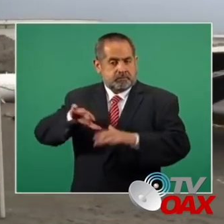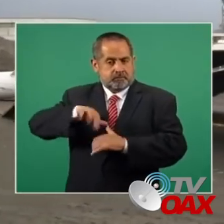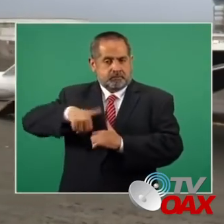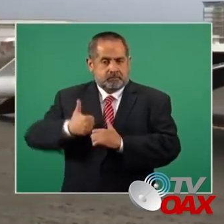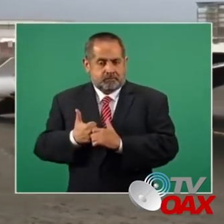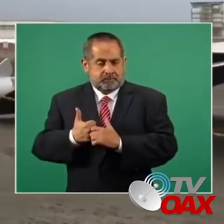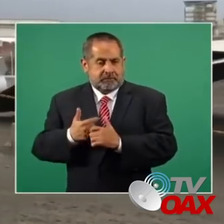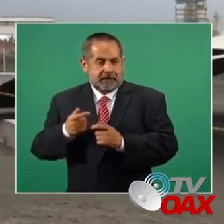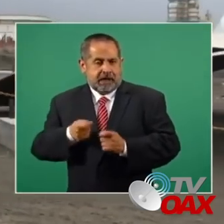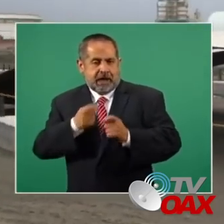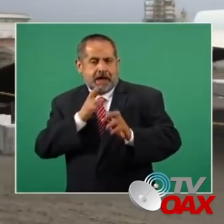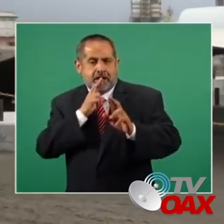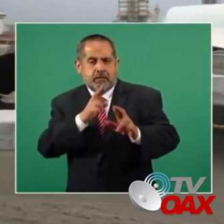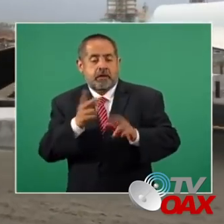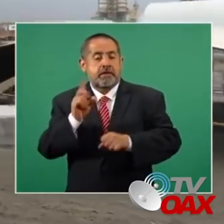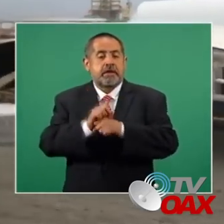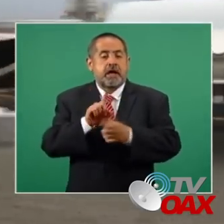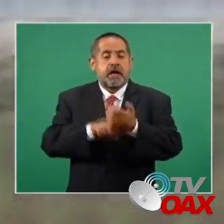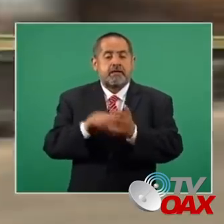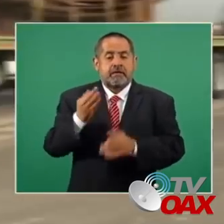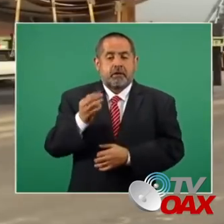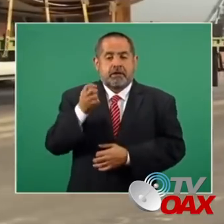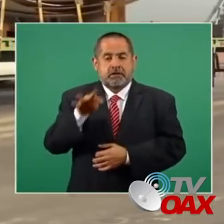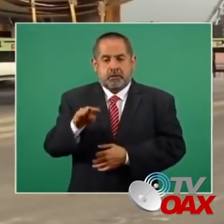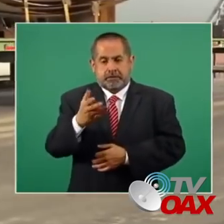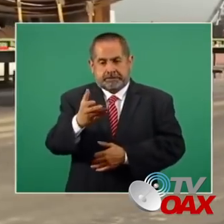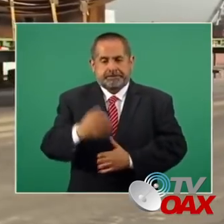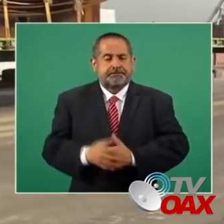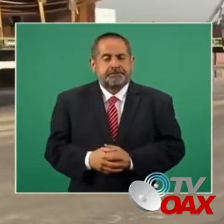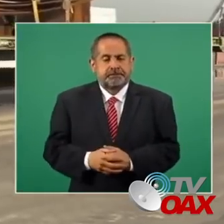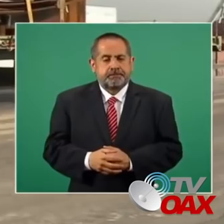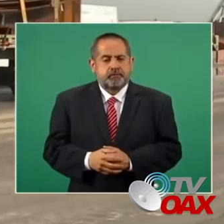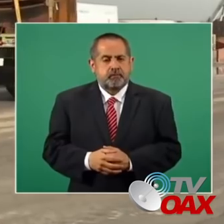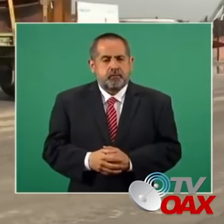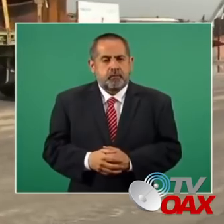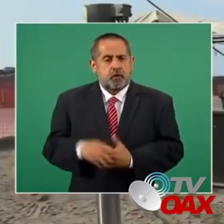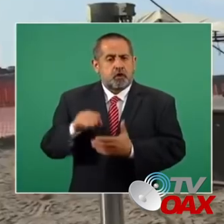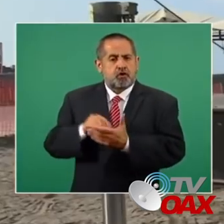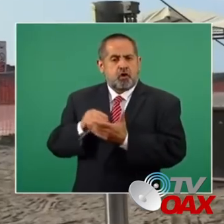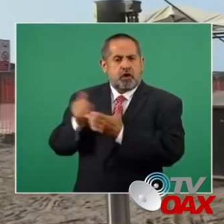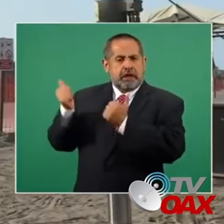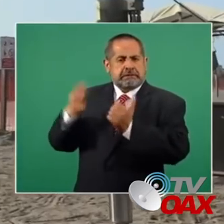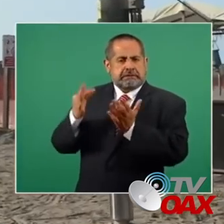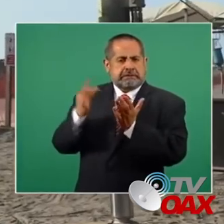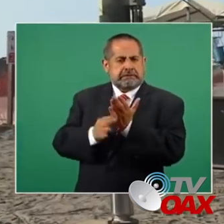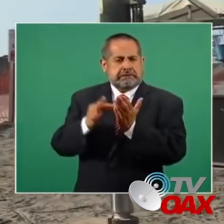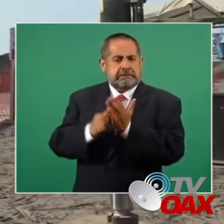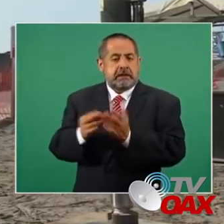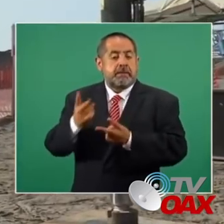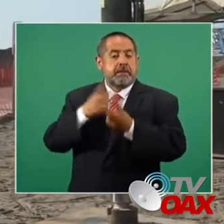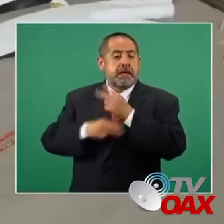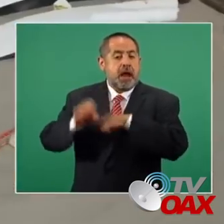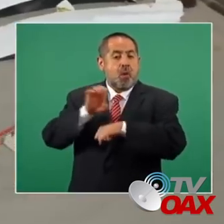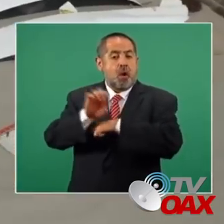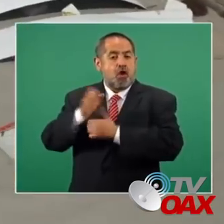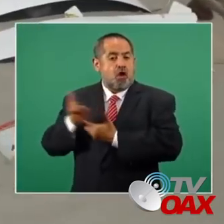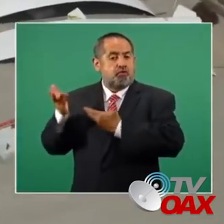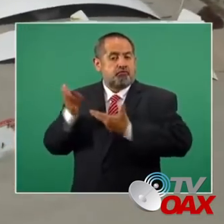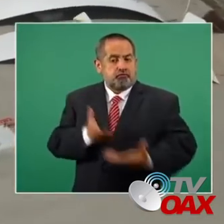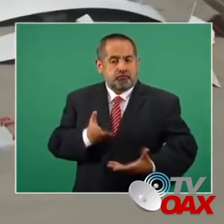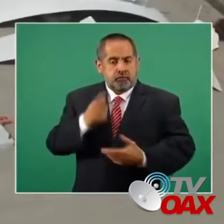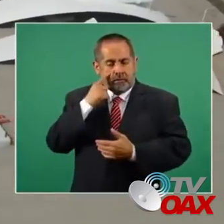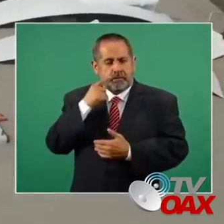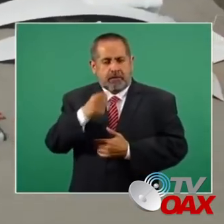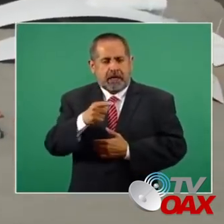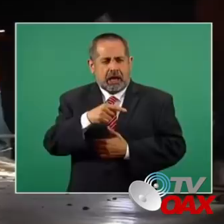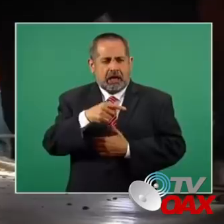el reporte 19 de febrero. Se continúa con la recepción de muñones y placas de Ecuador de los tanques esféricos correspondientes al